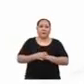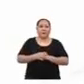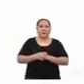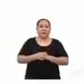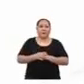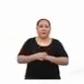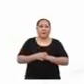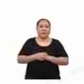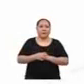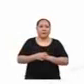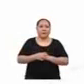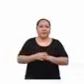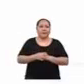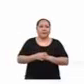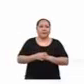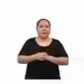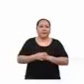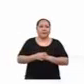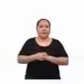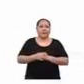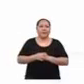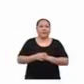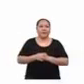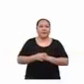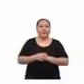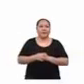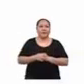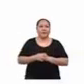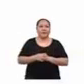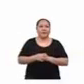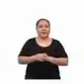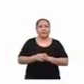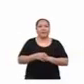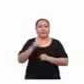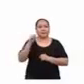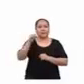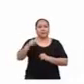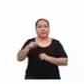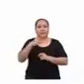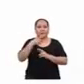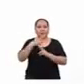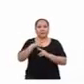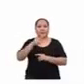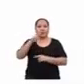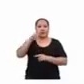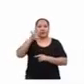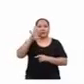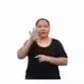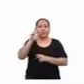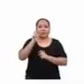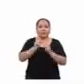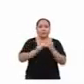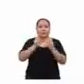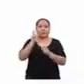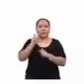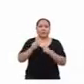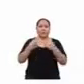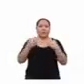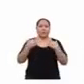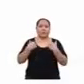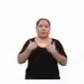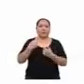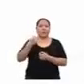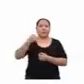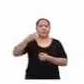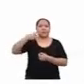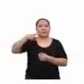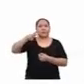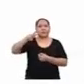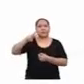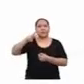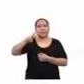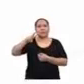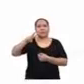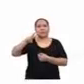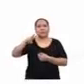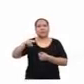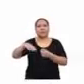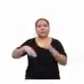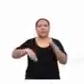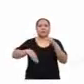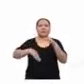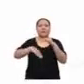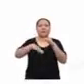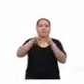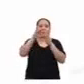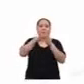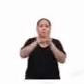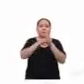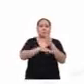9. ¿Y qué significaba ese valor? Pues que hubo 25 personas que tuvieron de 12 años hasta menos de